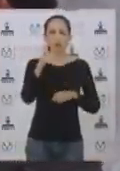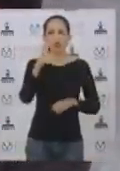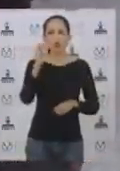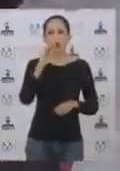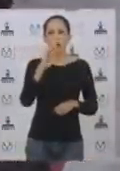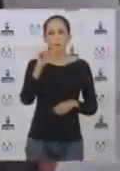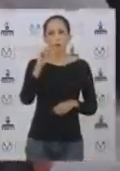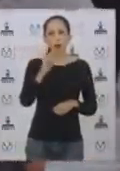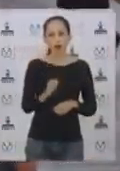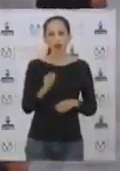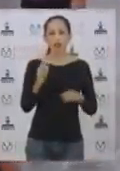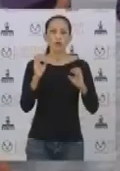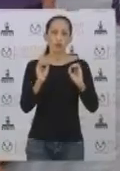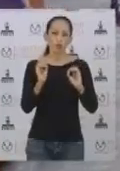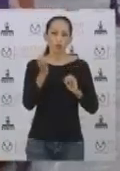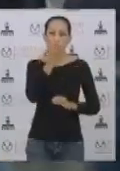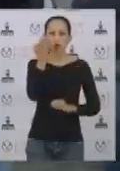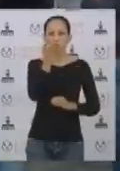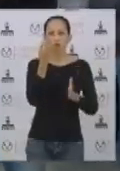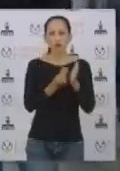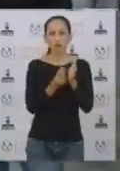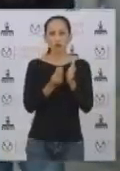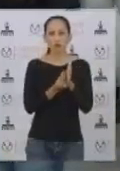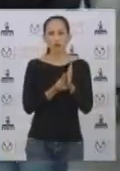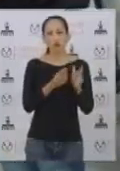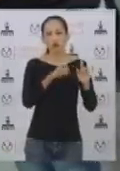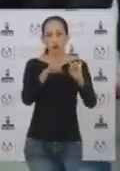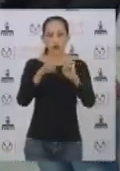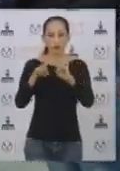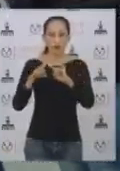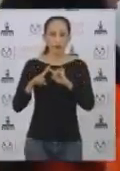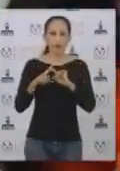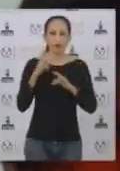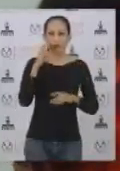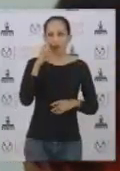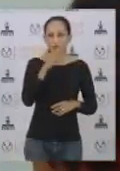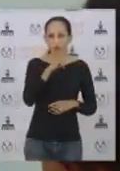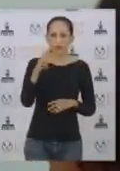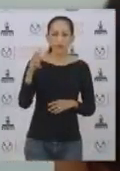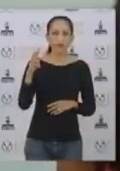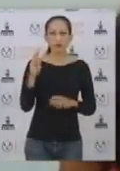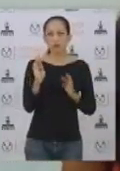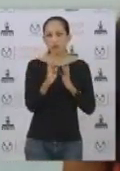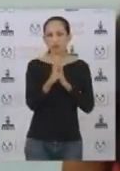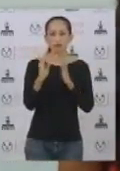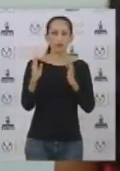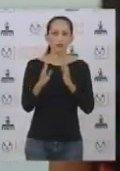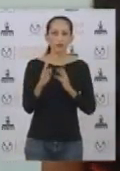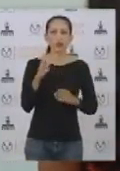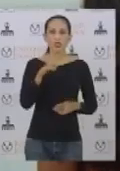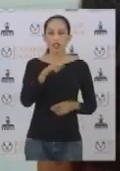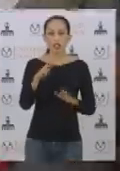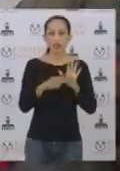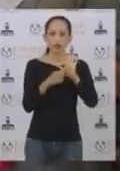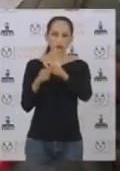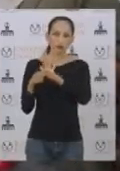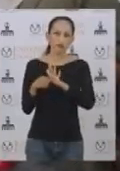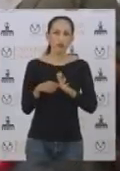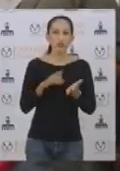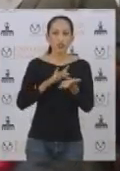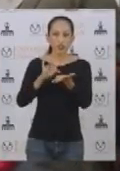COBAT, escuelas y colegios particulares con recorridos por los módulos que expusieron las opciones educativas y distintas oportunidades